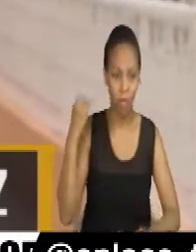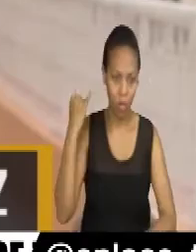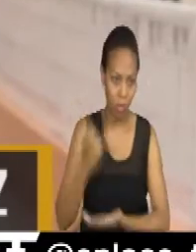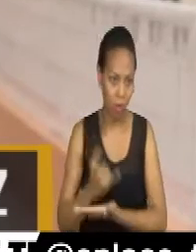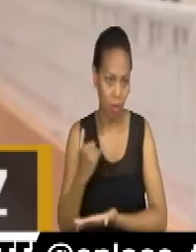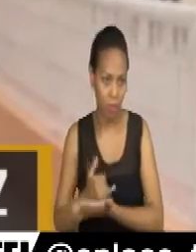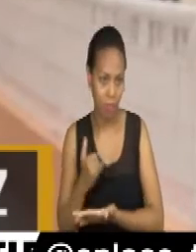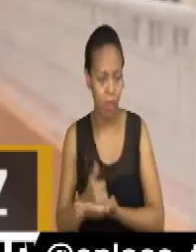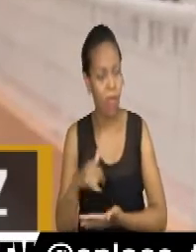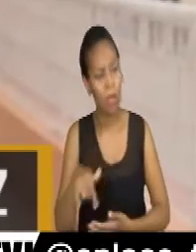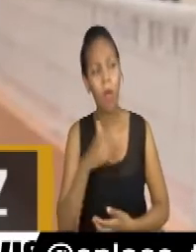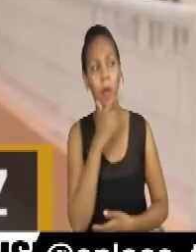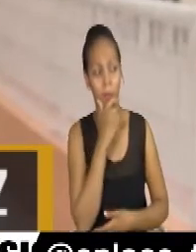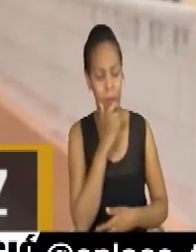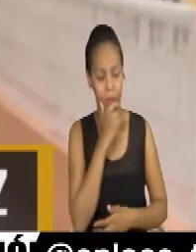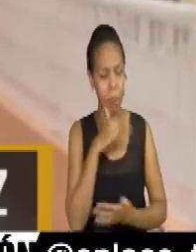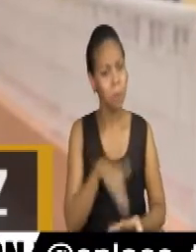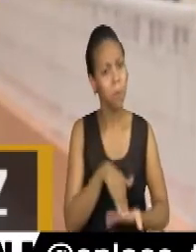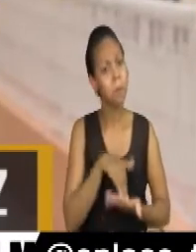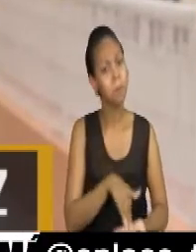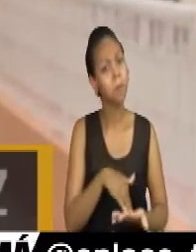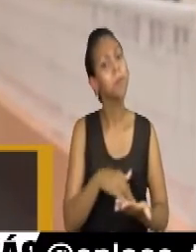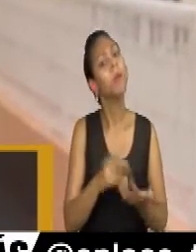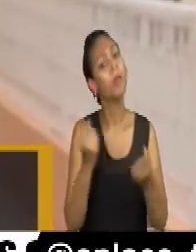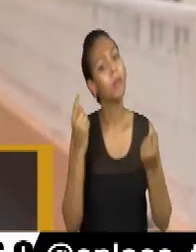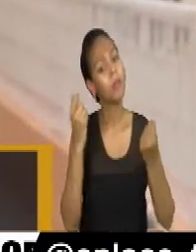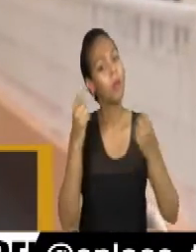posición clara frente a lo que queremos